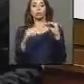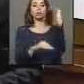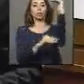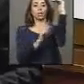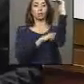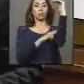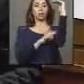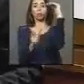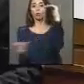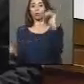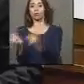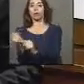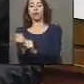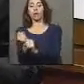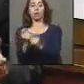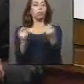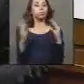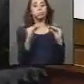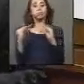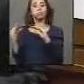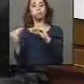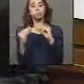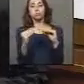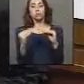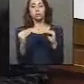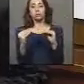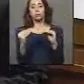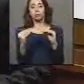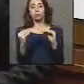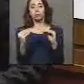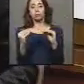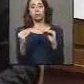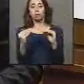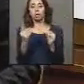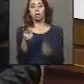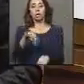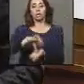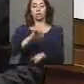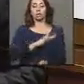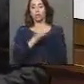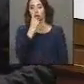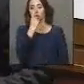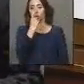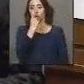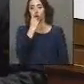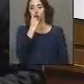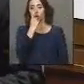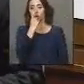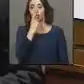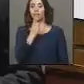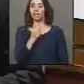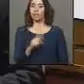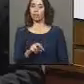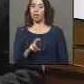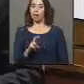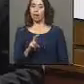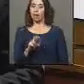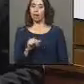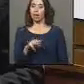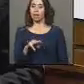empleador, en una negociación que paradojalmente, y en las hipocresías que hay en este país, es ramal y es nacional.